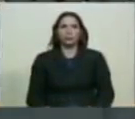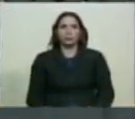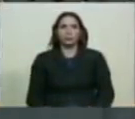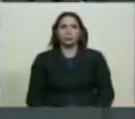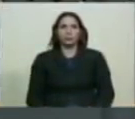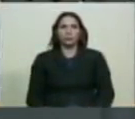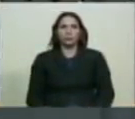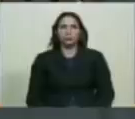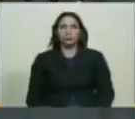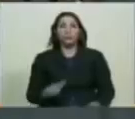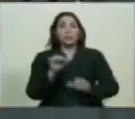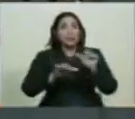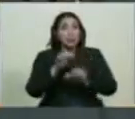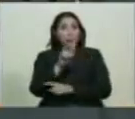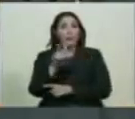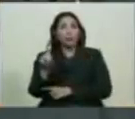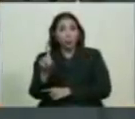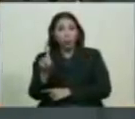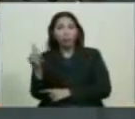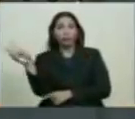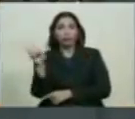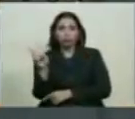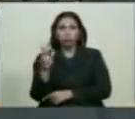Del siglo XXI venezolana.